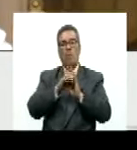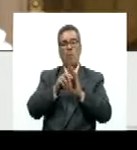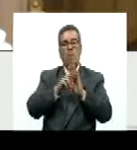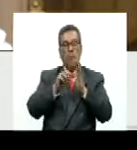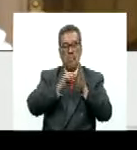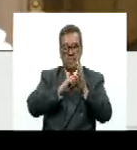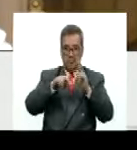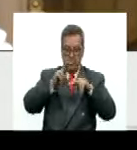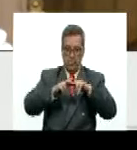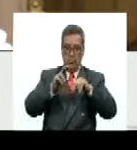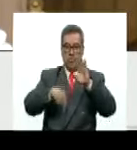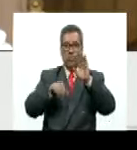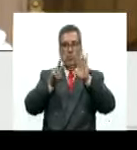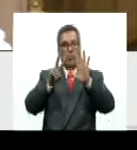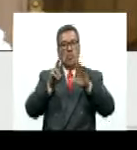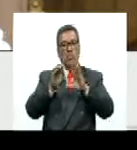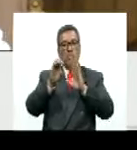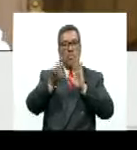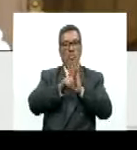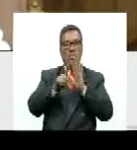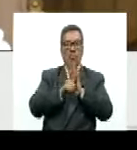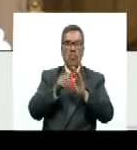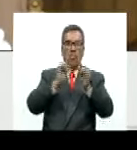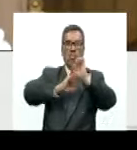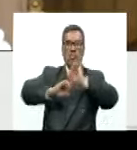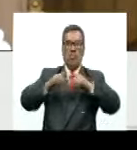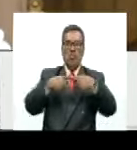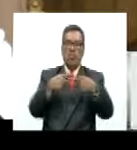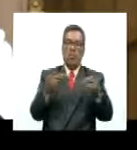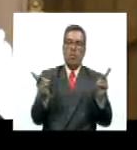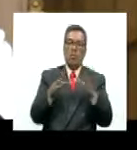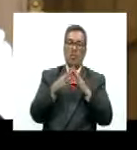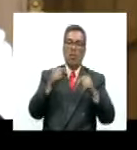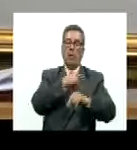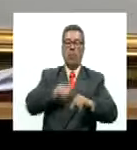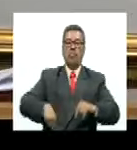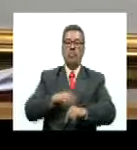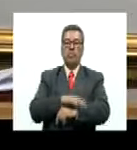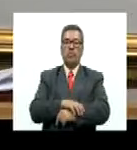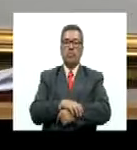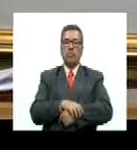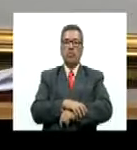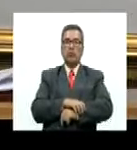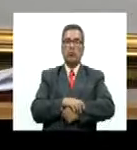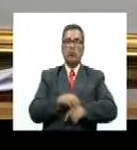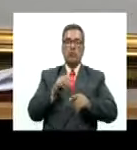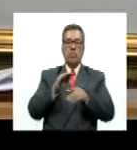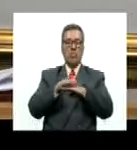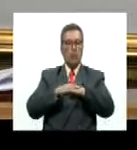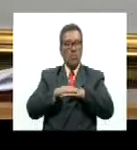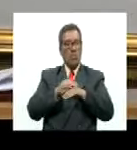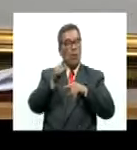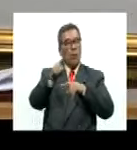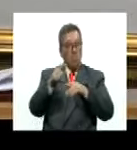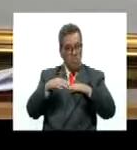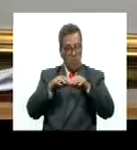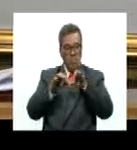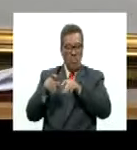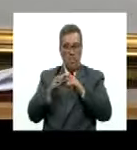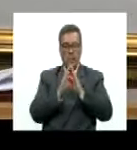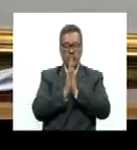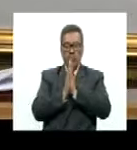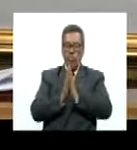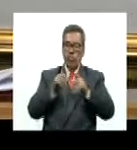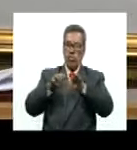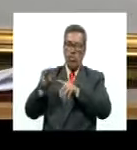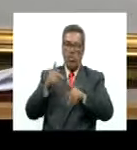7, de la Ley Orgánica de la Defensa Pública. Es todo, ciudadano presidente. Por favor, secretaria, sírvase a remitirlo a las comisiones